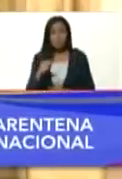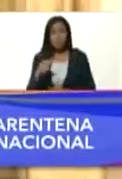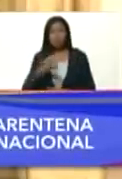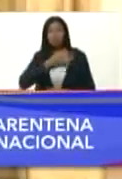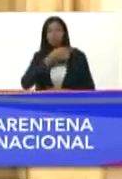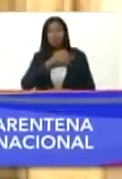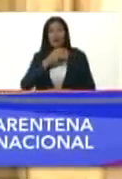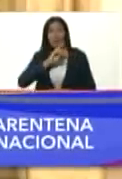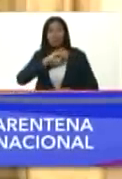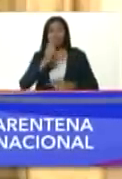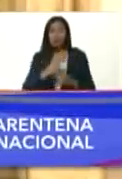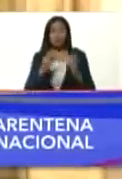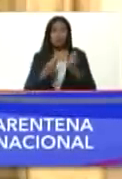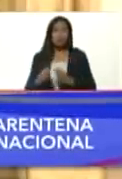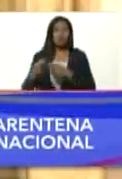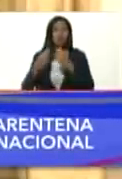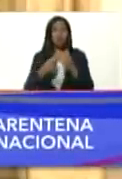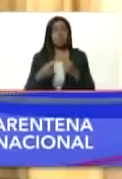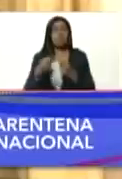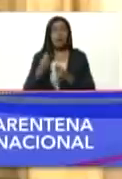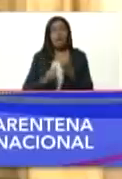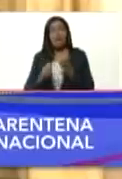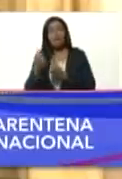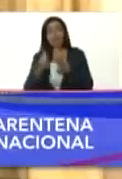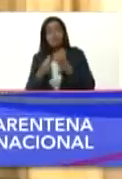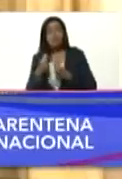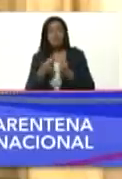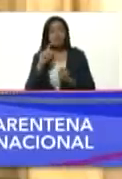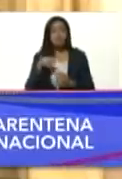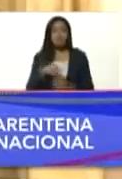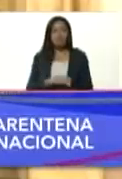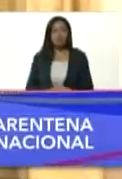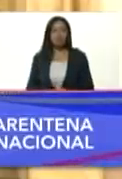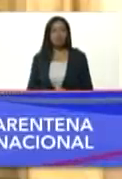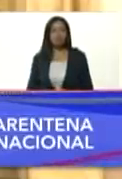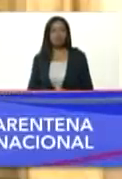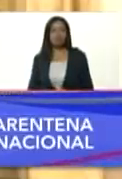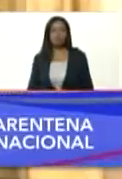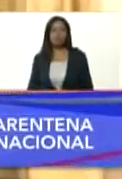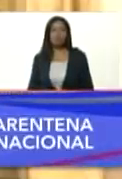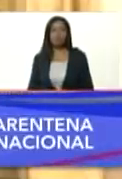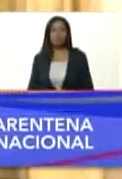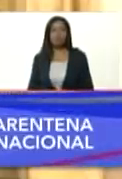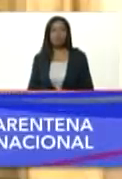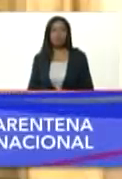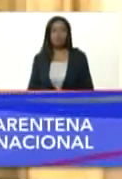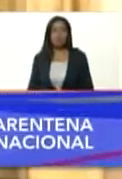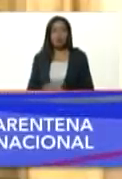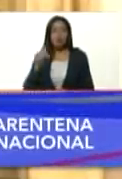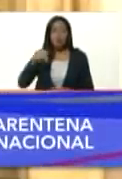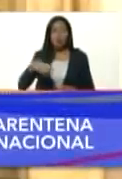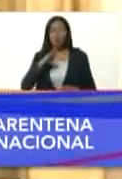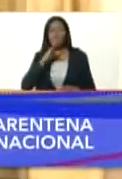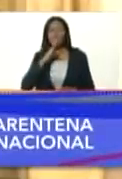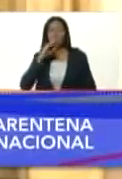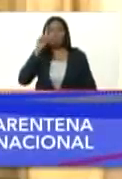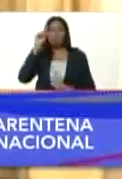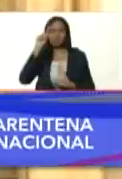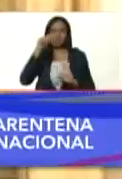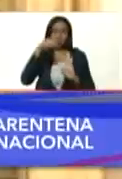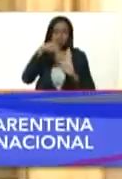sociedad, en la economía, en las finanzas. Las bolsas del mundo han caído hoy más del